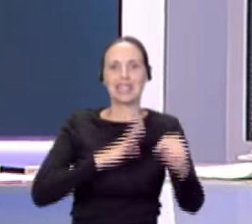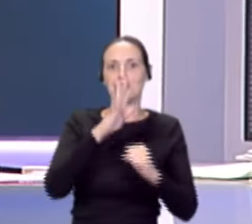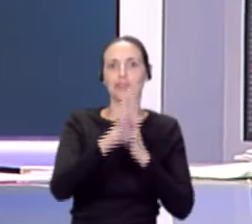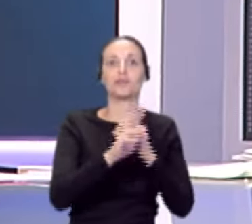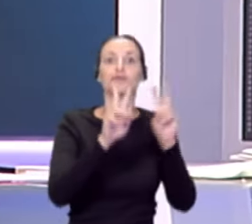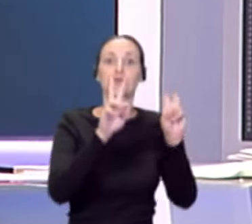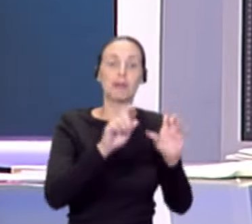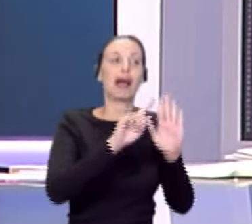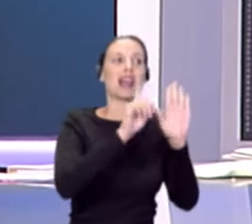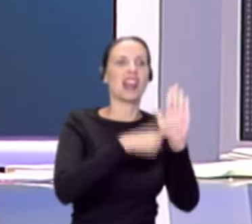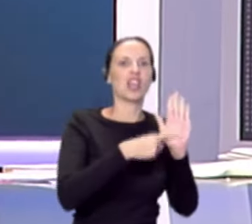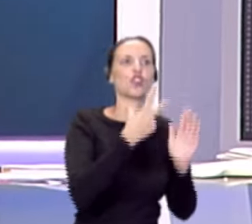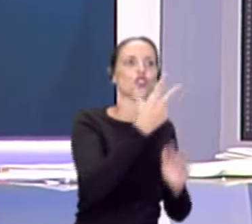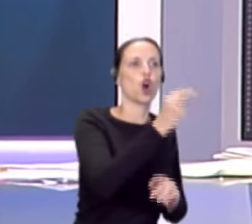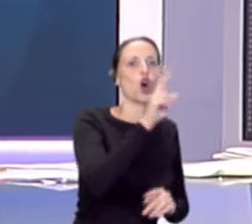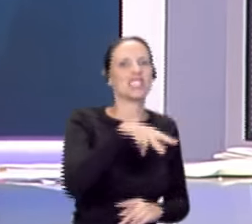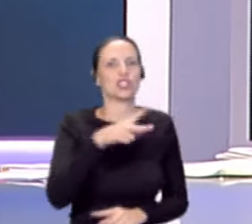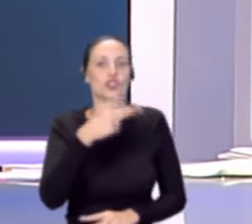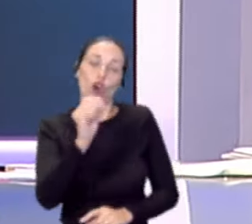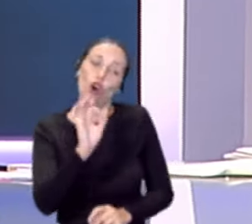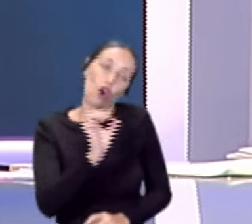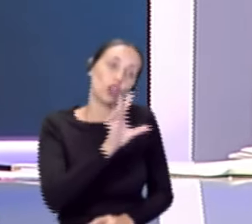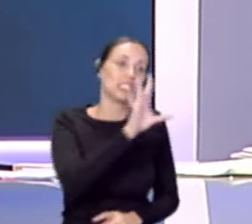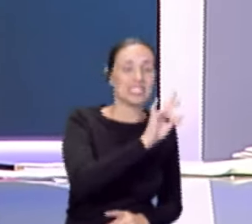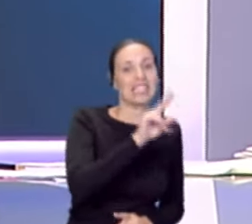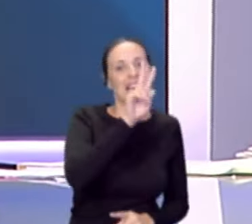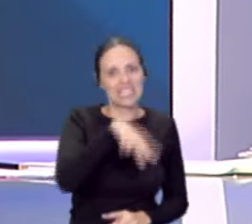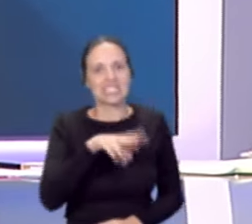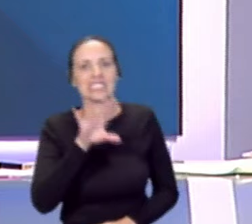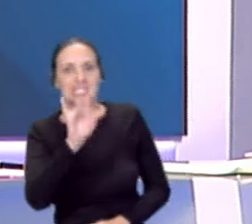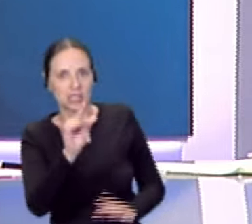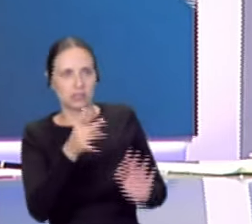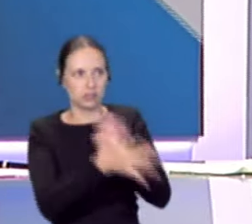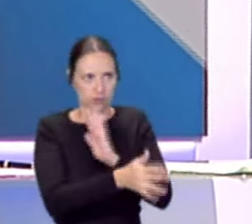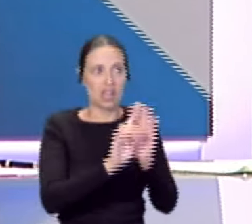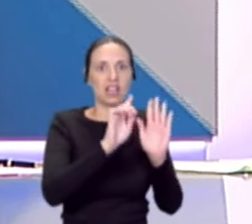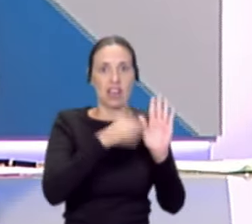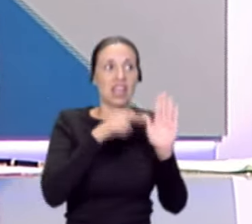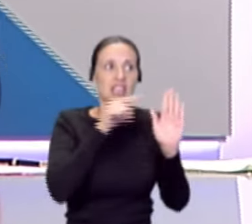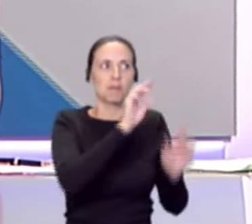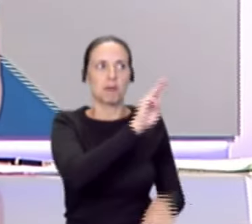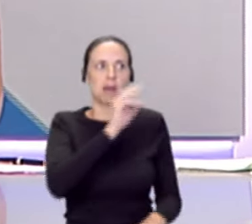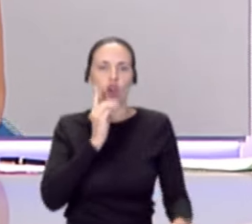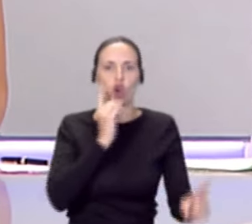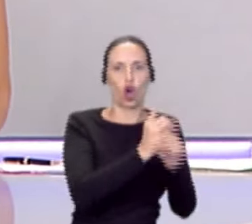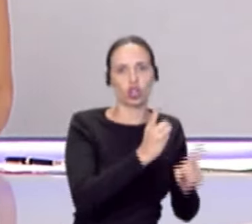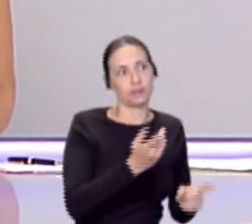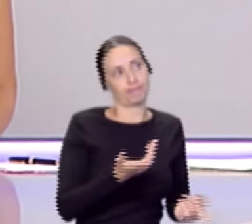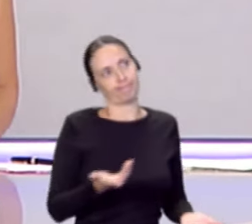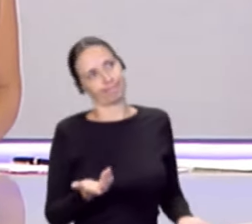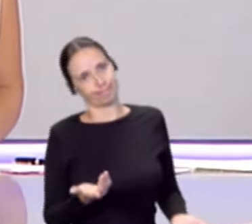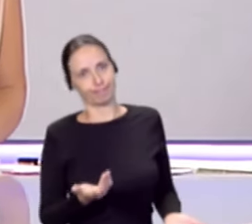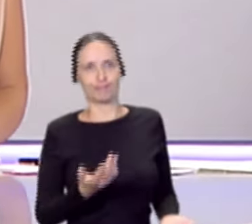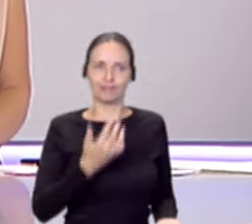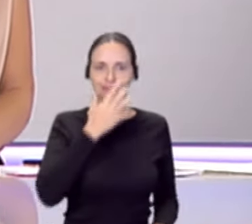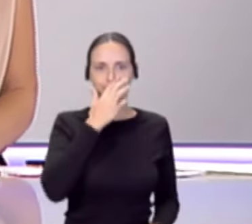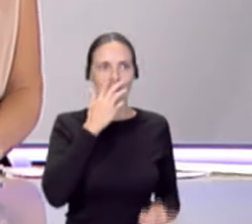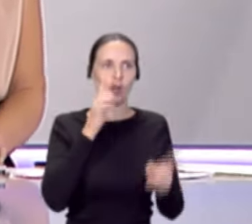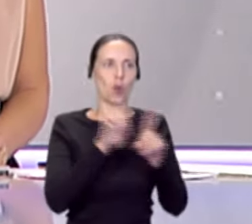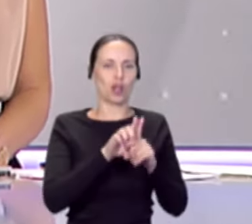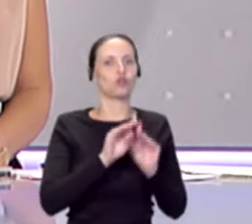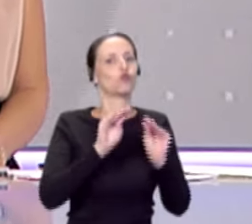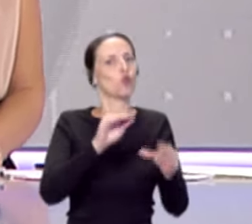ley del no es no, o de solo el sí es sí. Es decir, tenemos un largo historial de comportamientos de